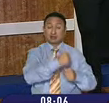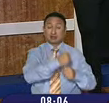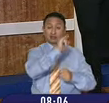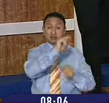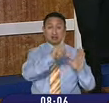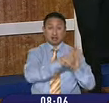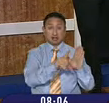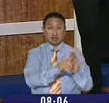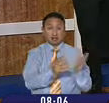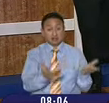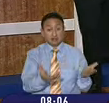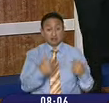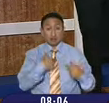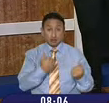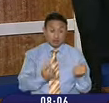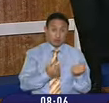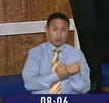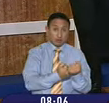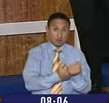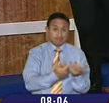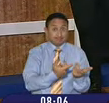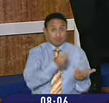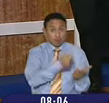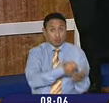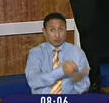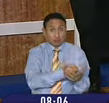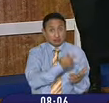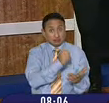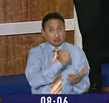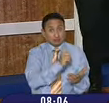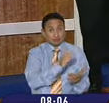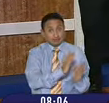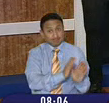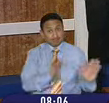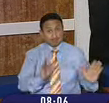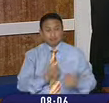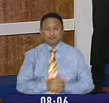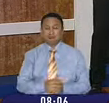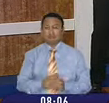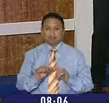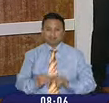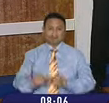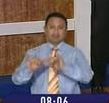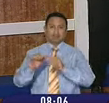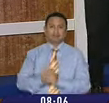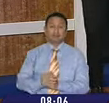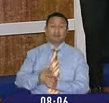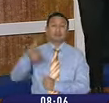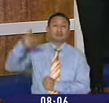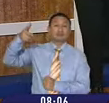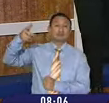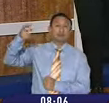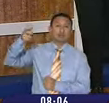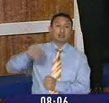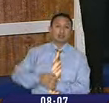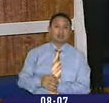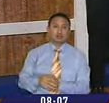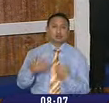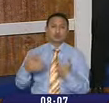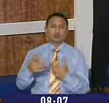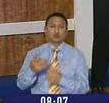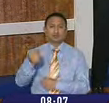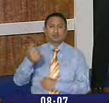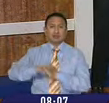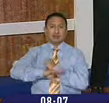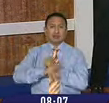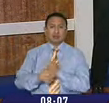nosotros vamos a comprar, parte de... Somos parte de... Involucramos en el hecho. Vamos con más. Vamos con más. Cámaras de seguridad captaron un violento intento de robo